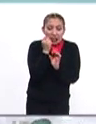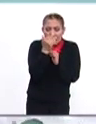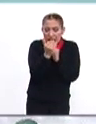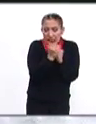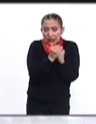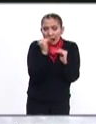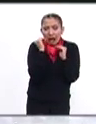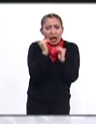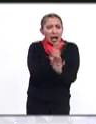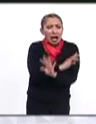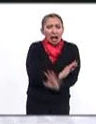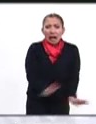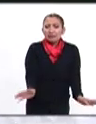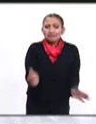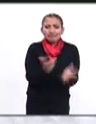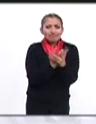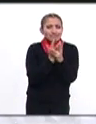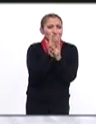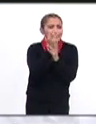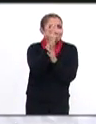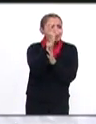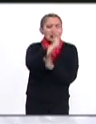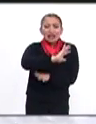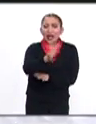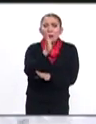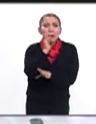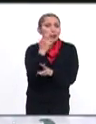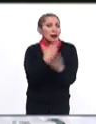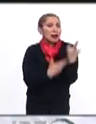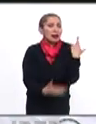al límite de que esto ya no